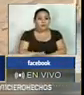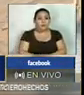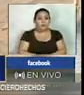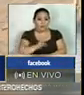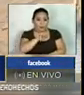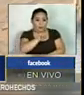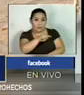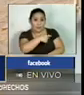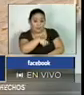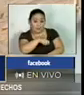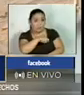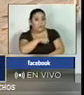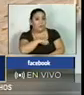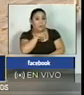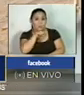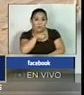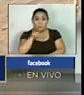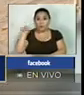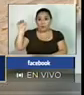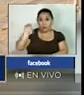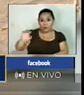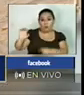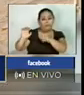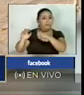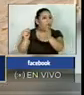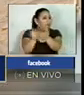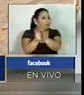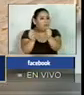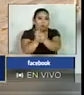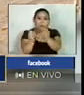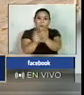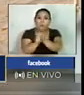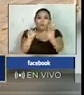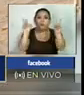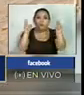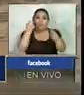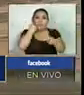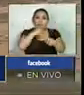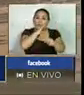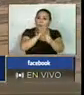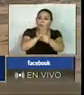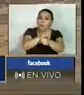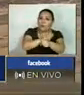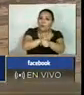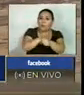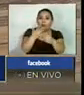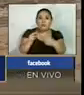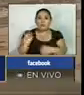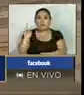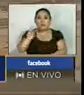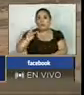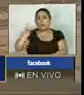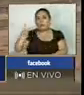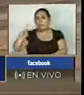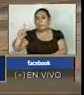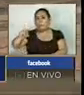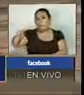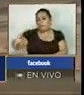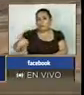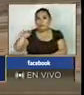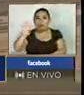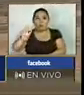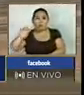España uno de los países europeos más afectados por el coronavirus registra 221.4